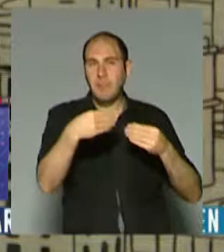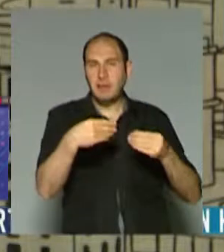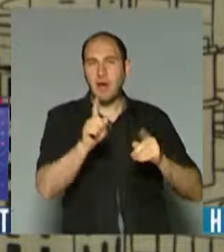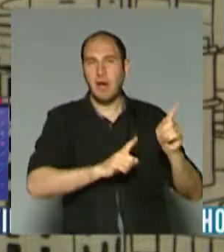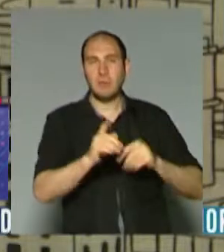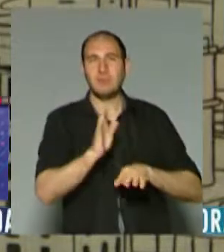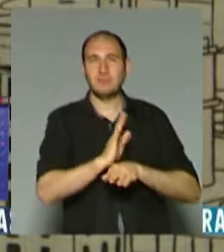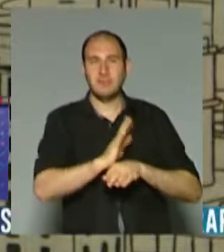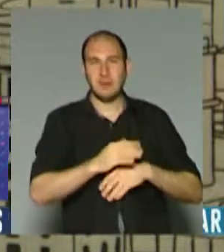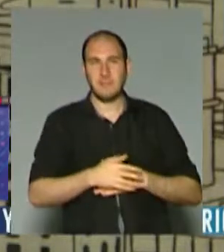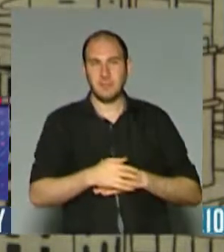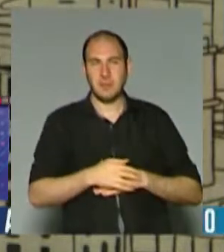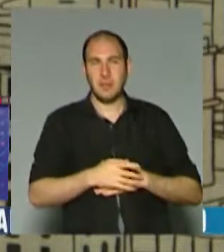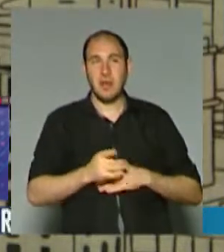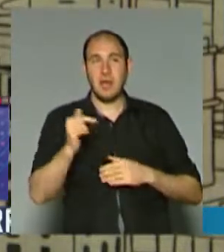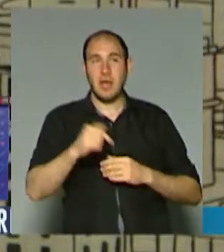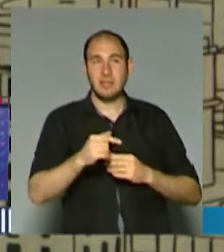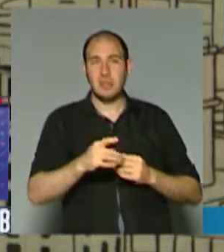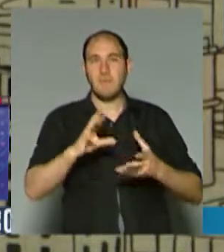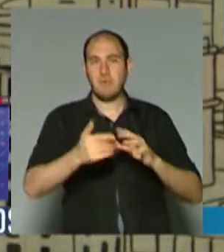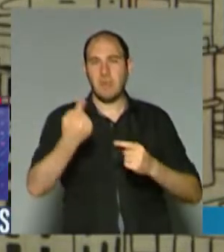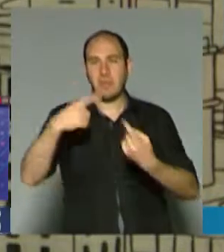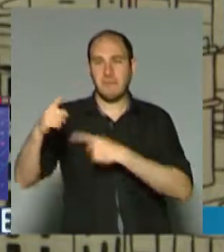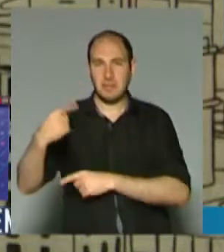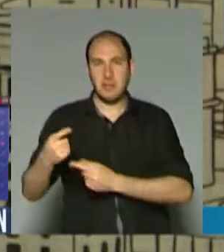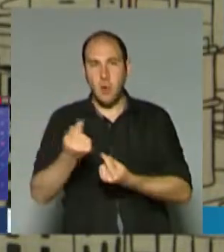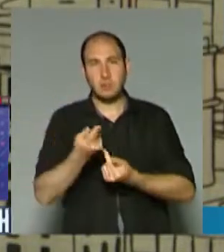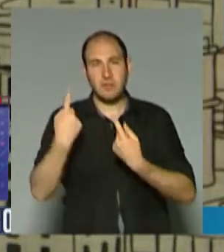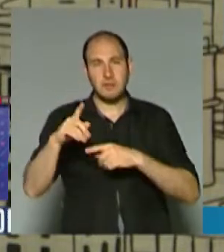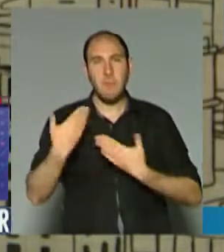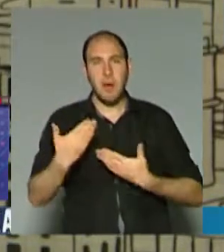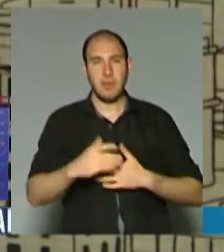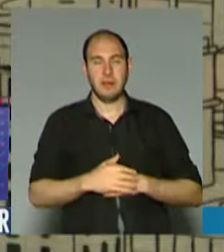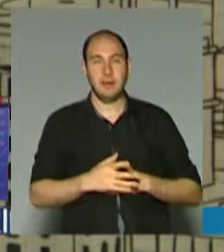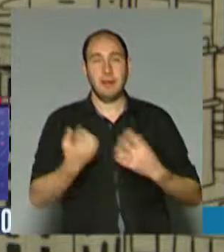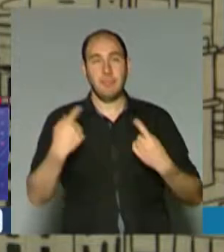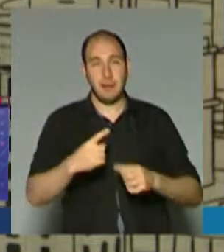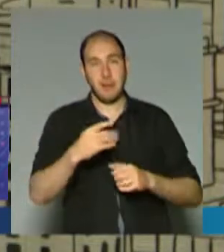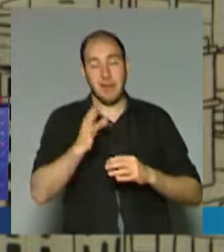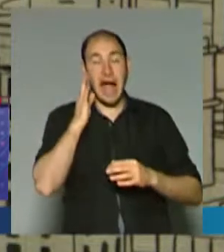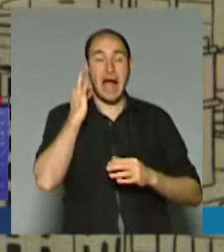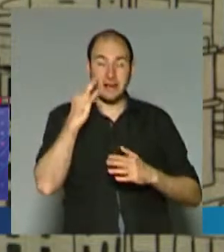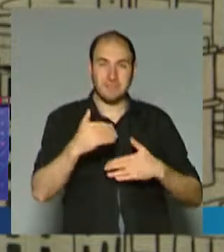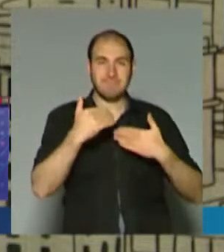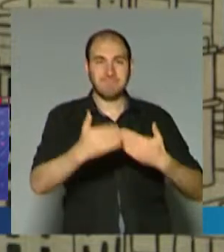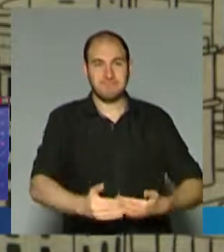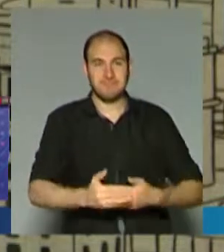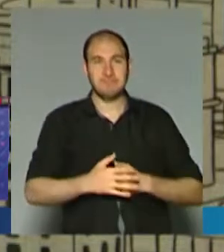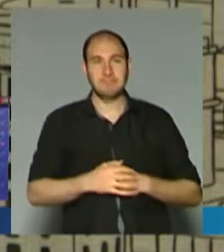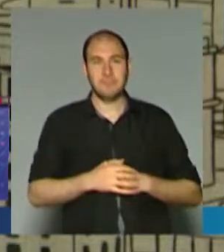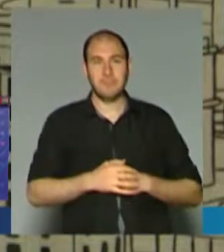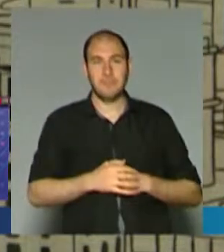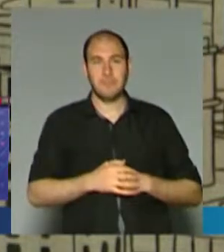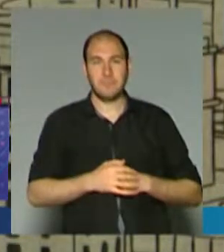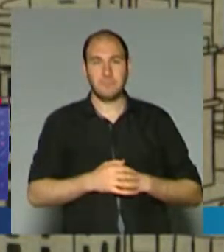que representan la posibilidad de tener otras alternativas de uso. Uh-huh. Pero bueno, es un primer paso tendiente a